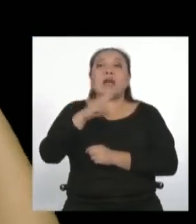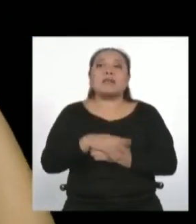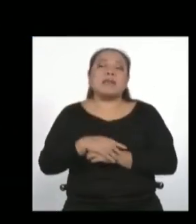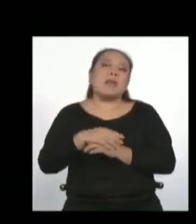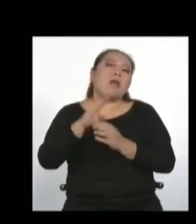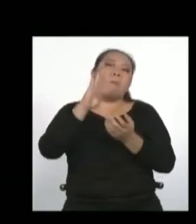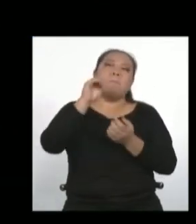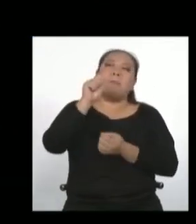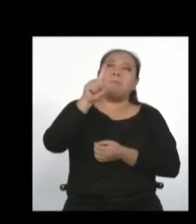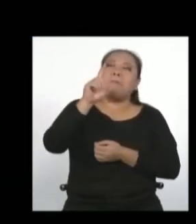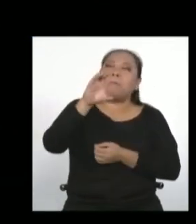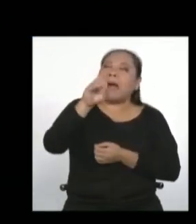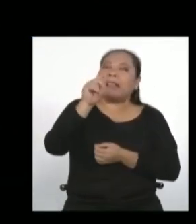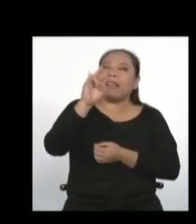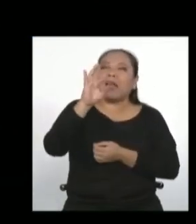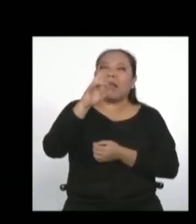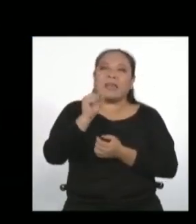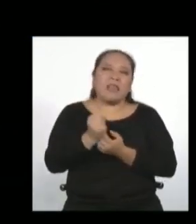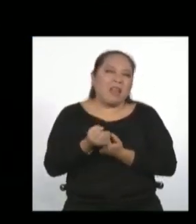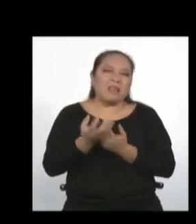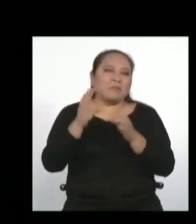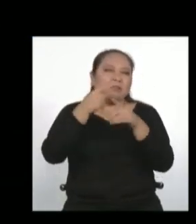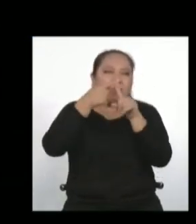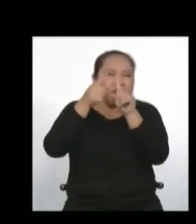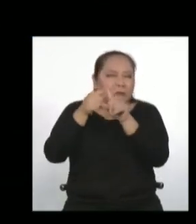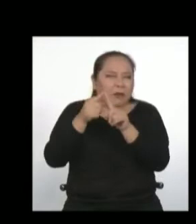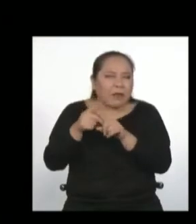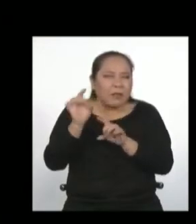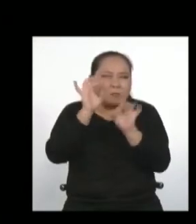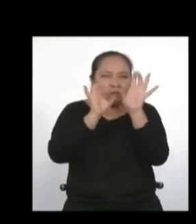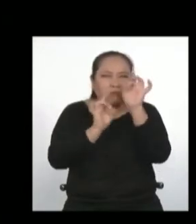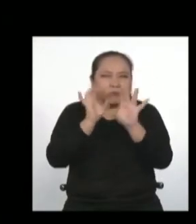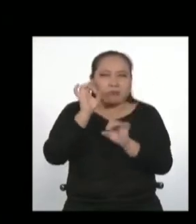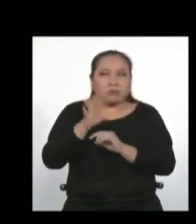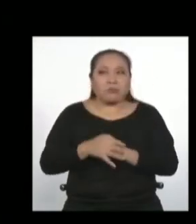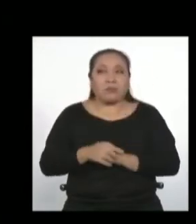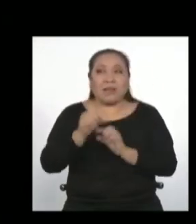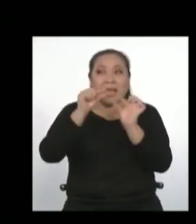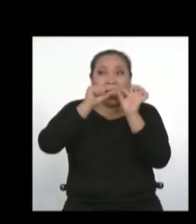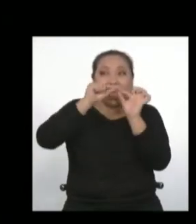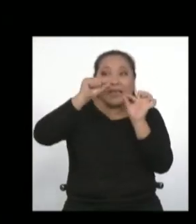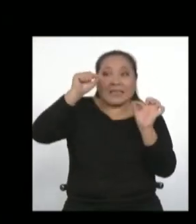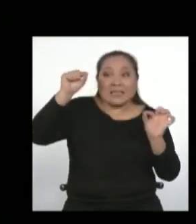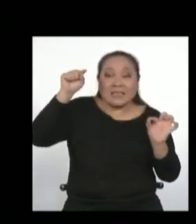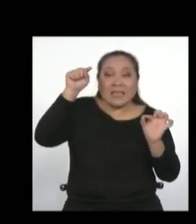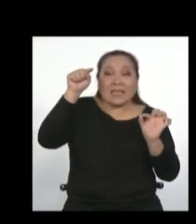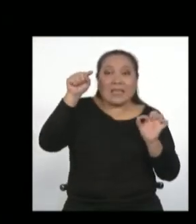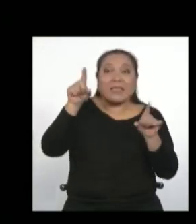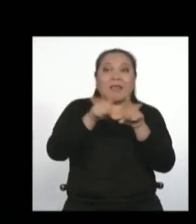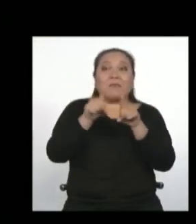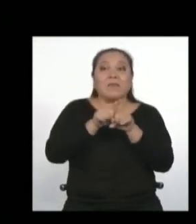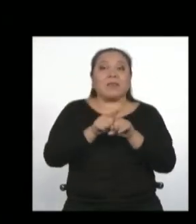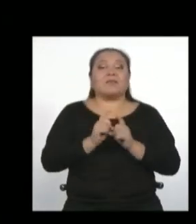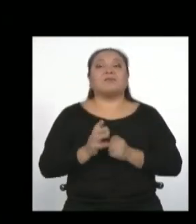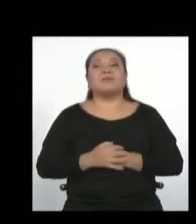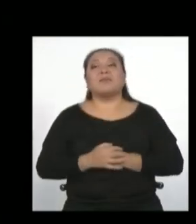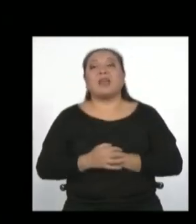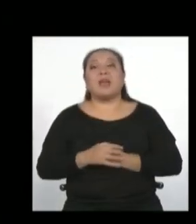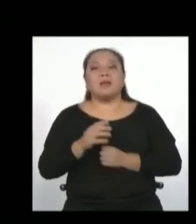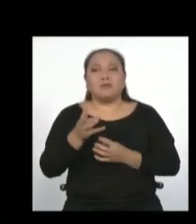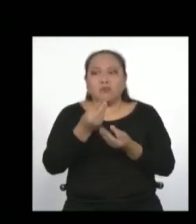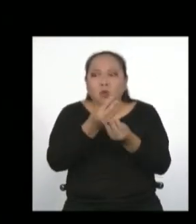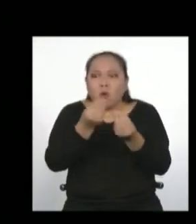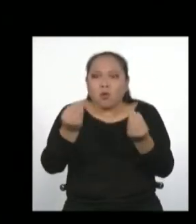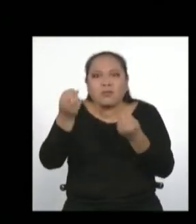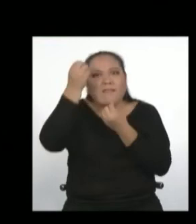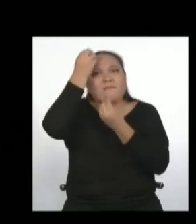allá encontraremos los genes, entre 1 micrómetro y 100 nanómetros. Imagínense cuánta información